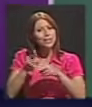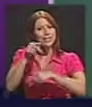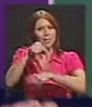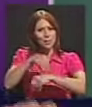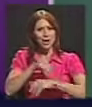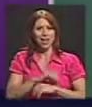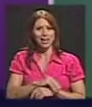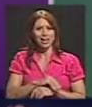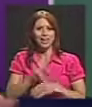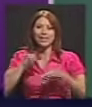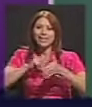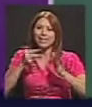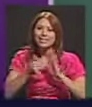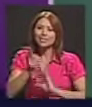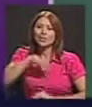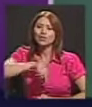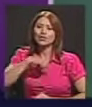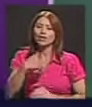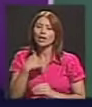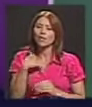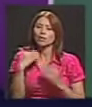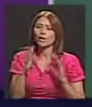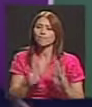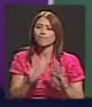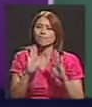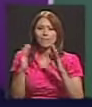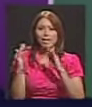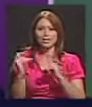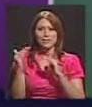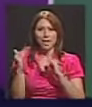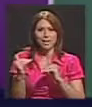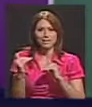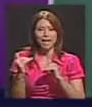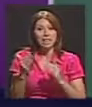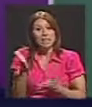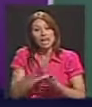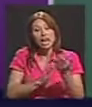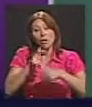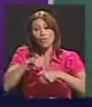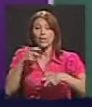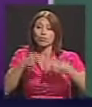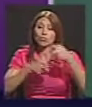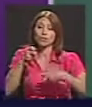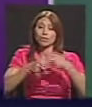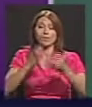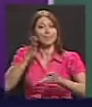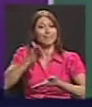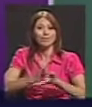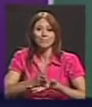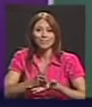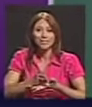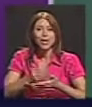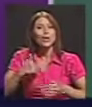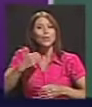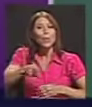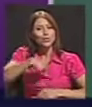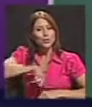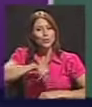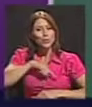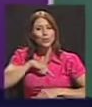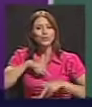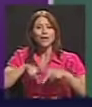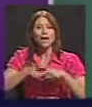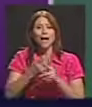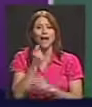quiere decir que tenemos la gran esperanza de que la crisis en algún momento va a pasar cuando nosotros empecemos a entender